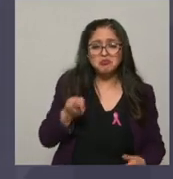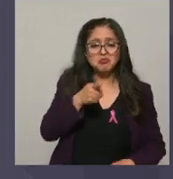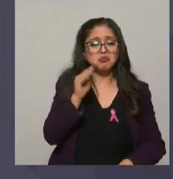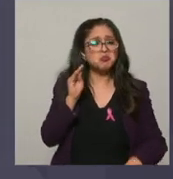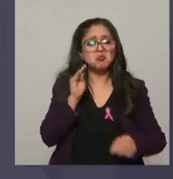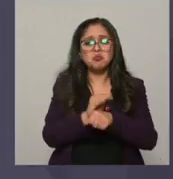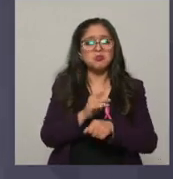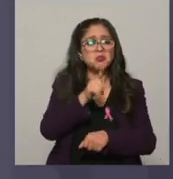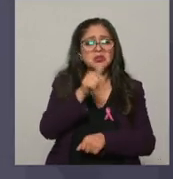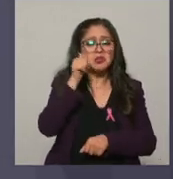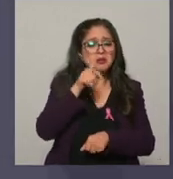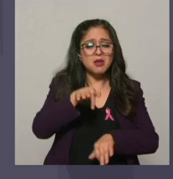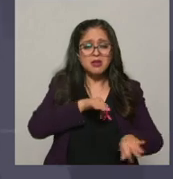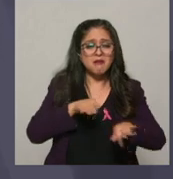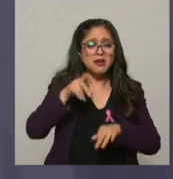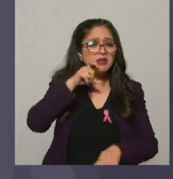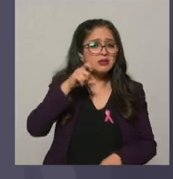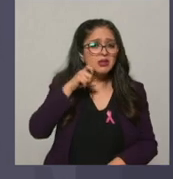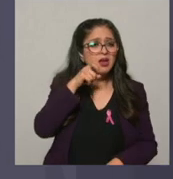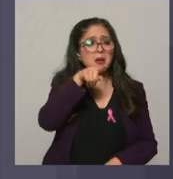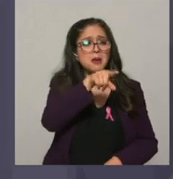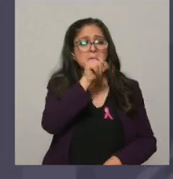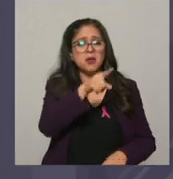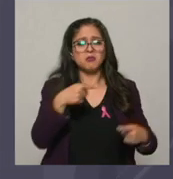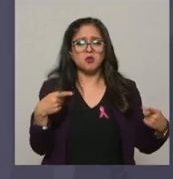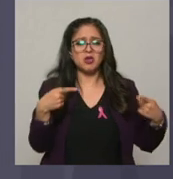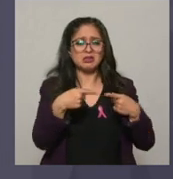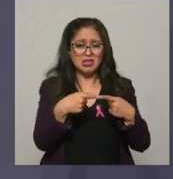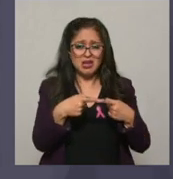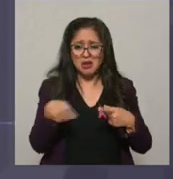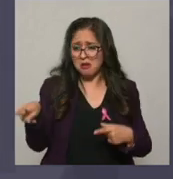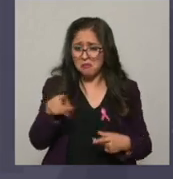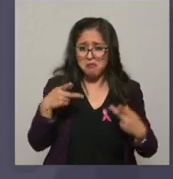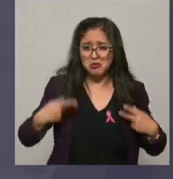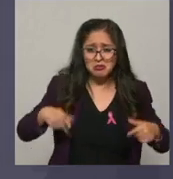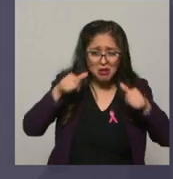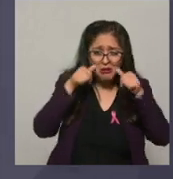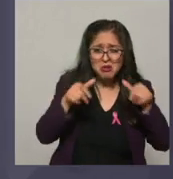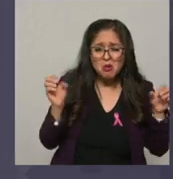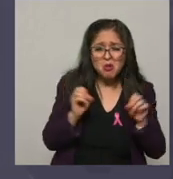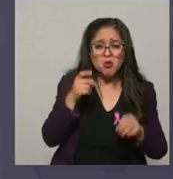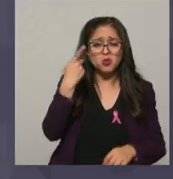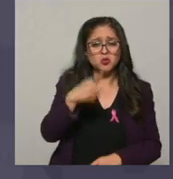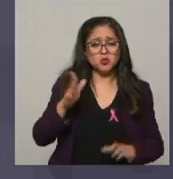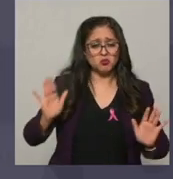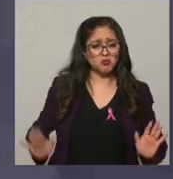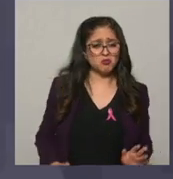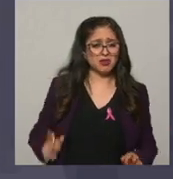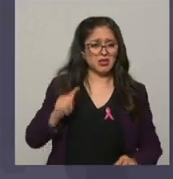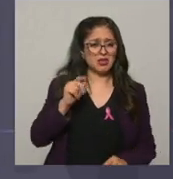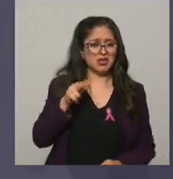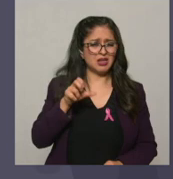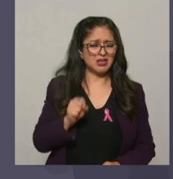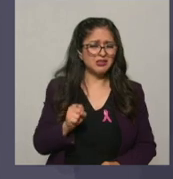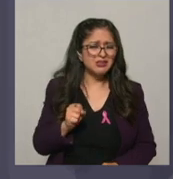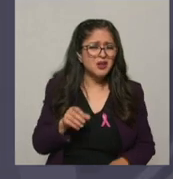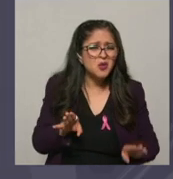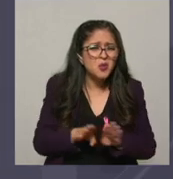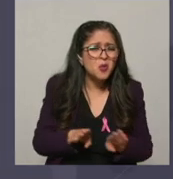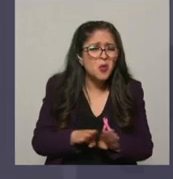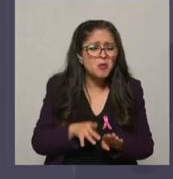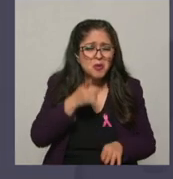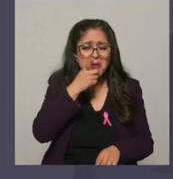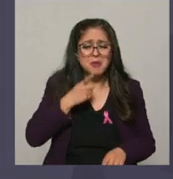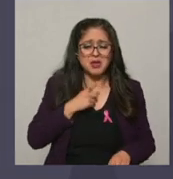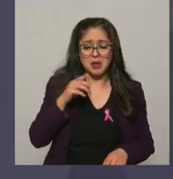caso, ustedes son trabajadoras sexuales de aquí de la esquina. Nadie las va a pelar, son trans. Eso eran las respuestas de la Ministerio Público.